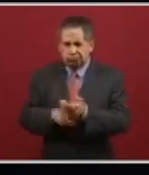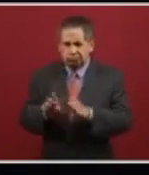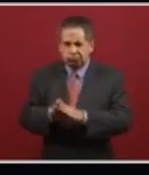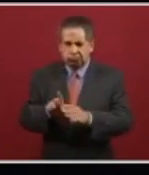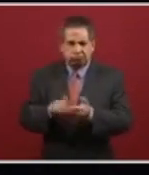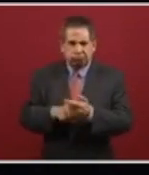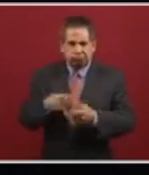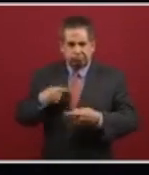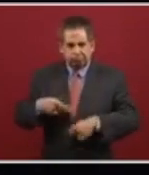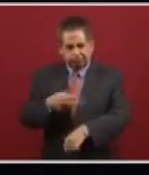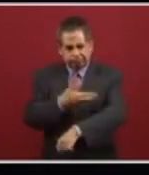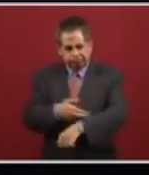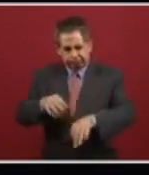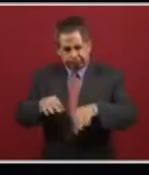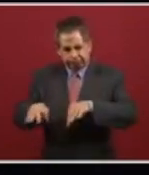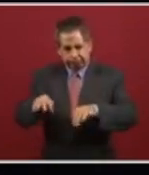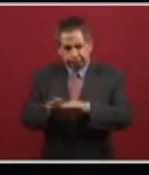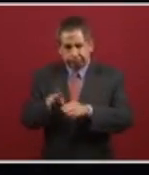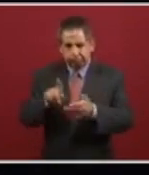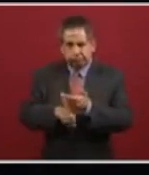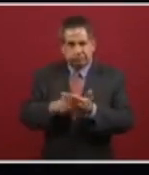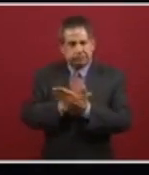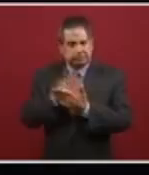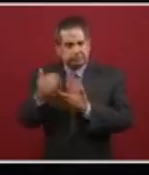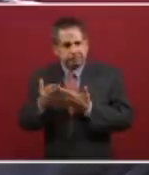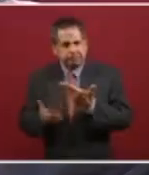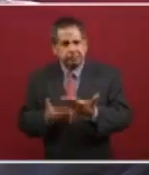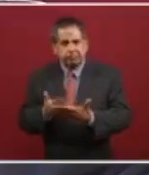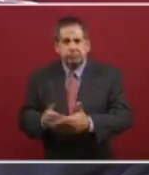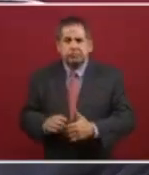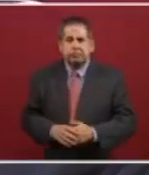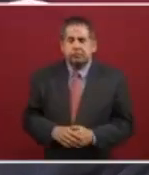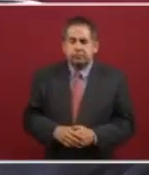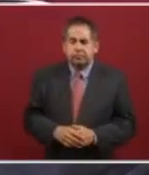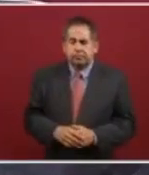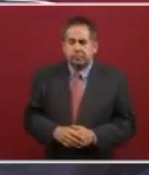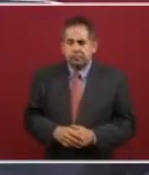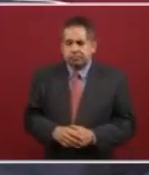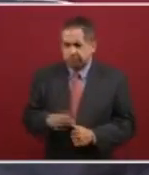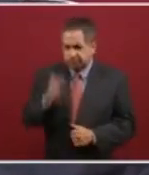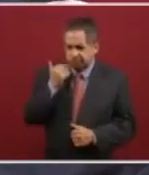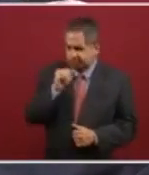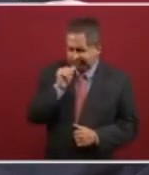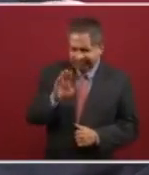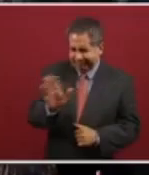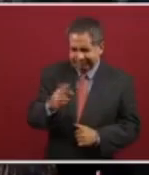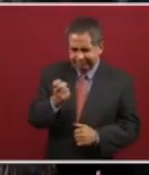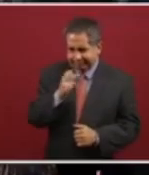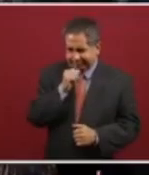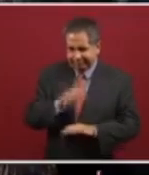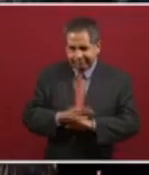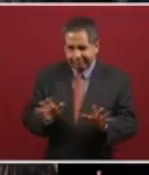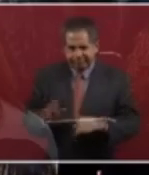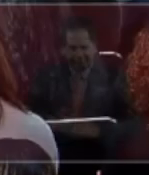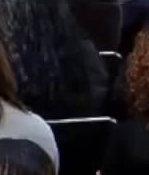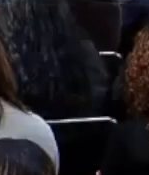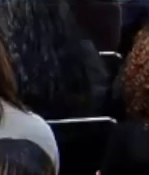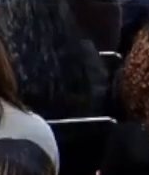a estos trabajadores o en qué proyecto en específico estarían incorporando? No hay nada de eso. Estamos viendo